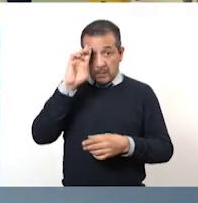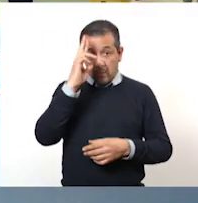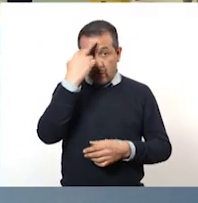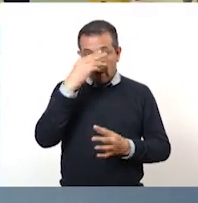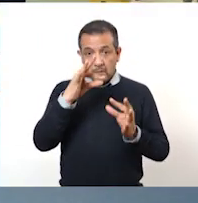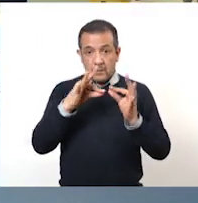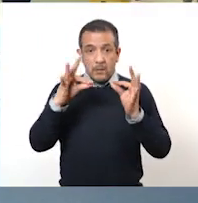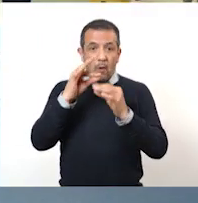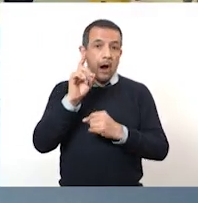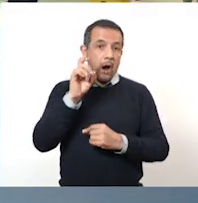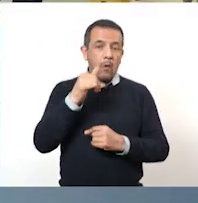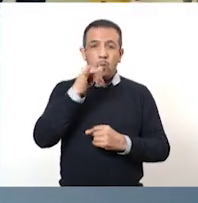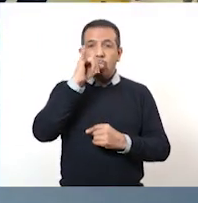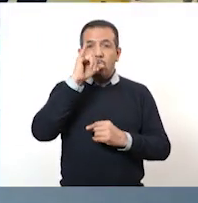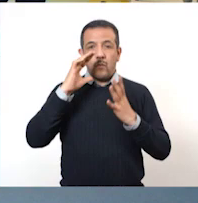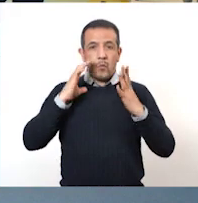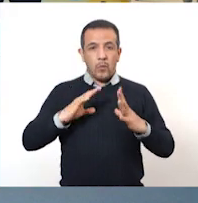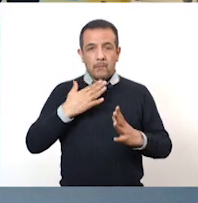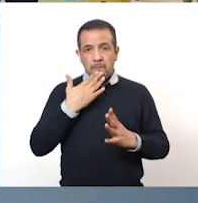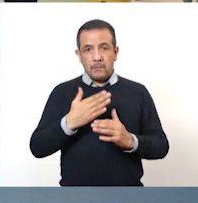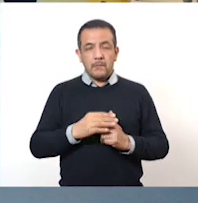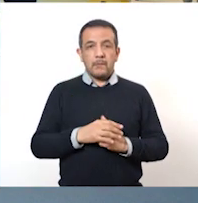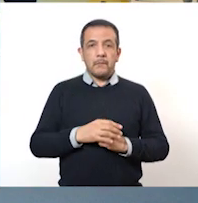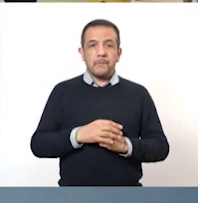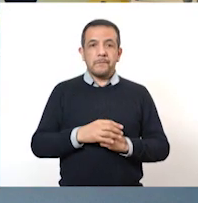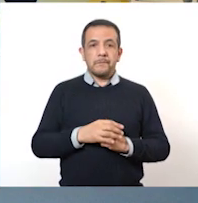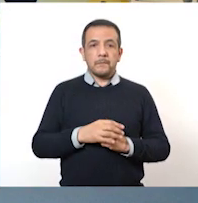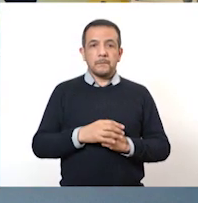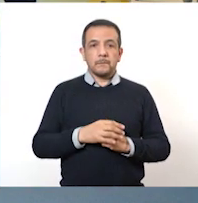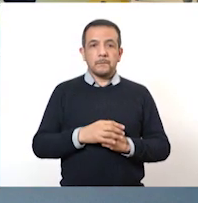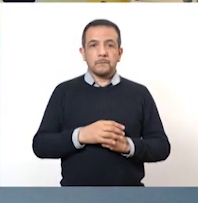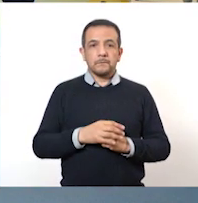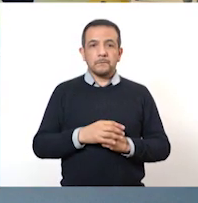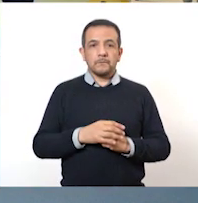traguitos. Recuerden que es muy importante hidratarnos